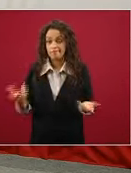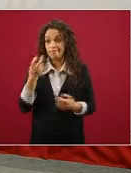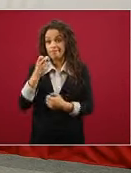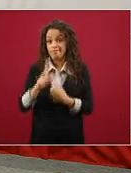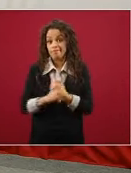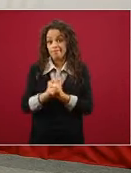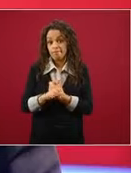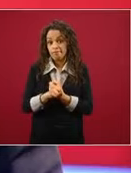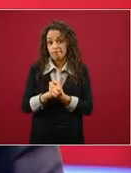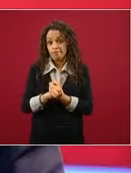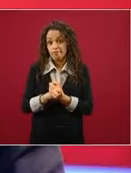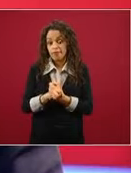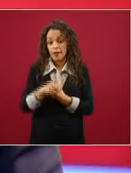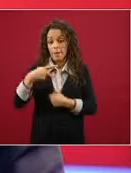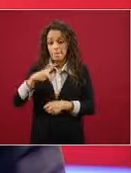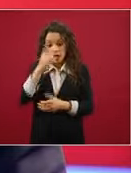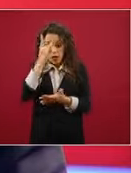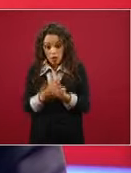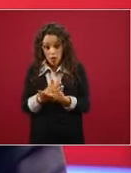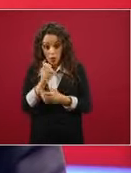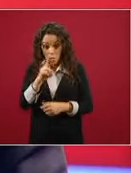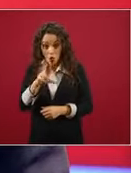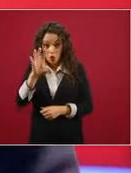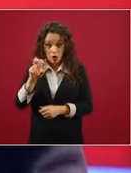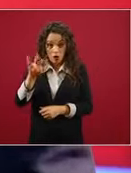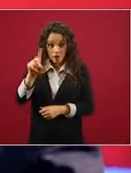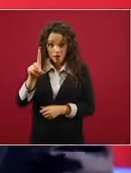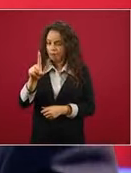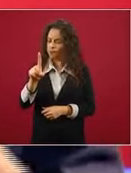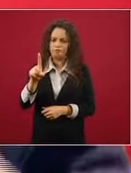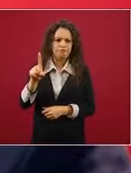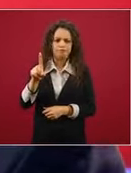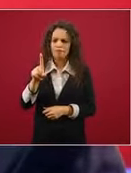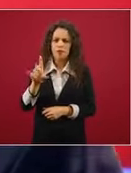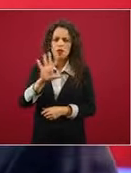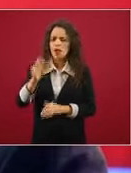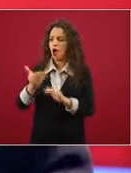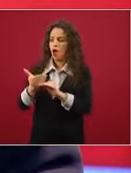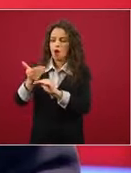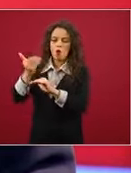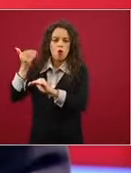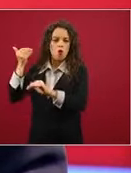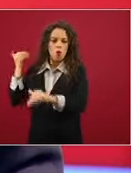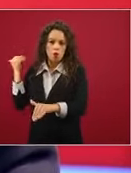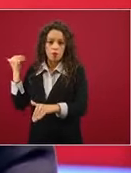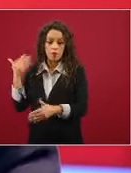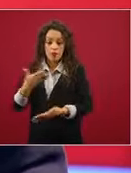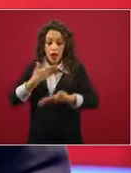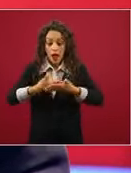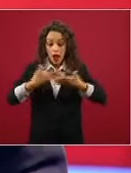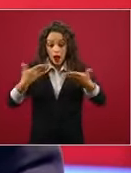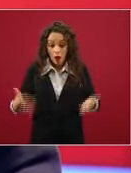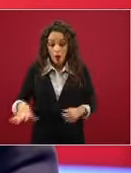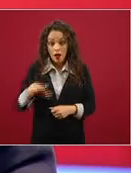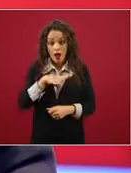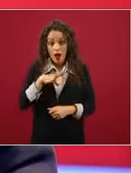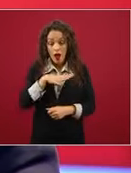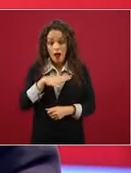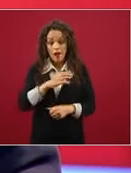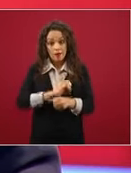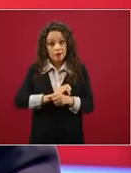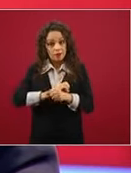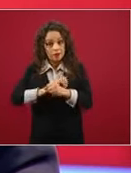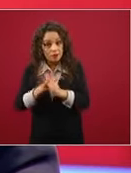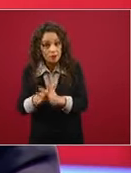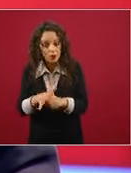del COVID. El COVID, desde luego, ha representado una carga importantísima para el sistema. Se ha tenido que